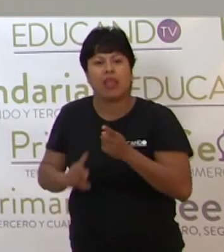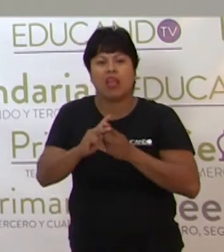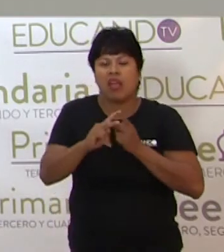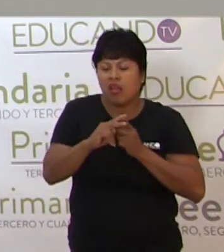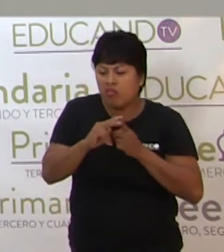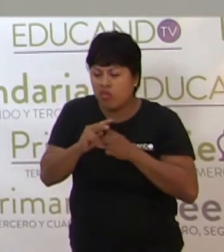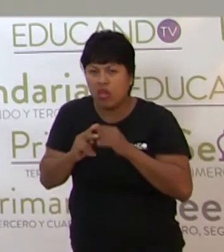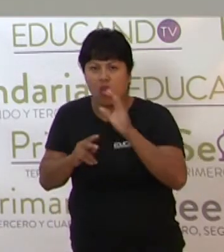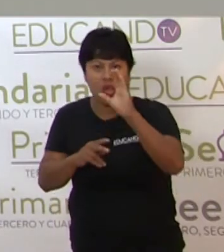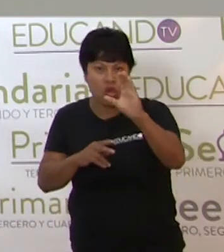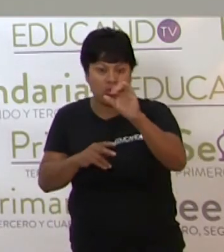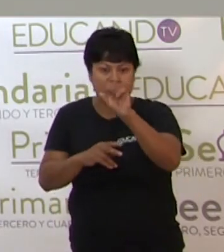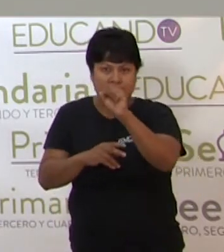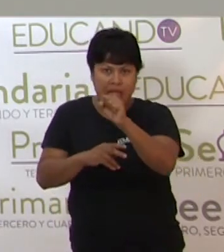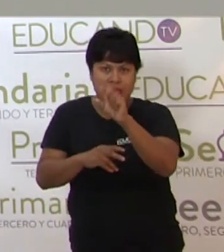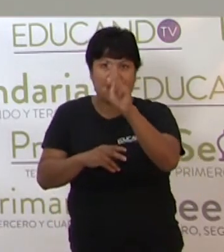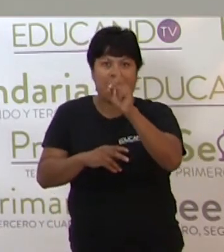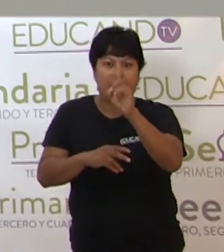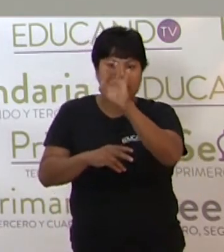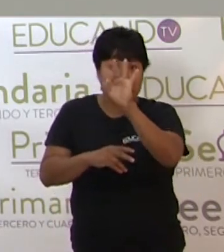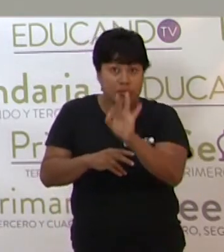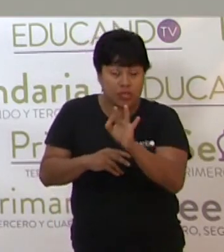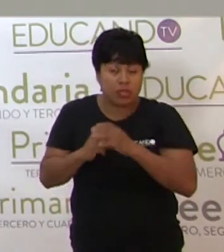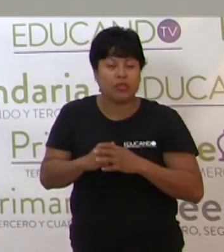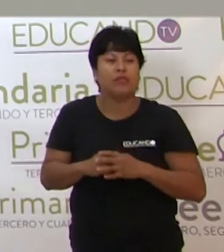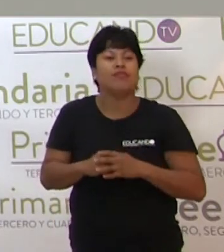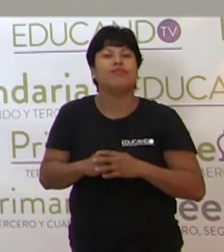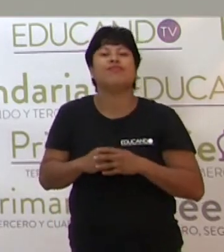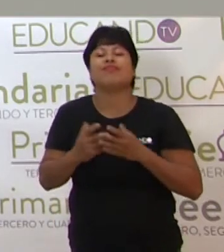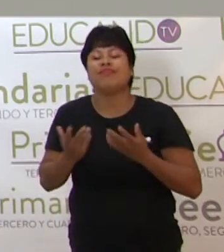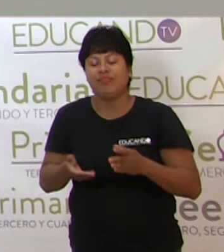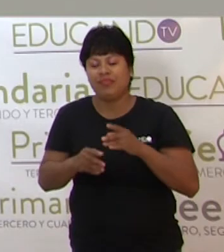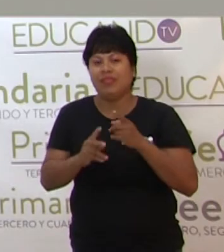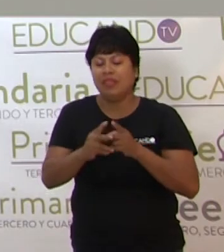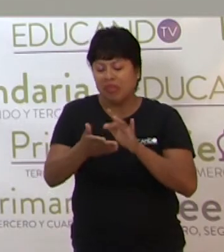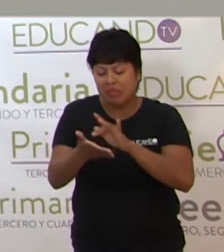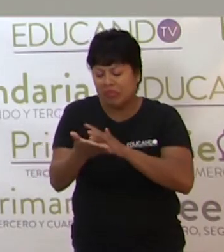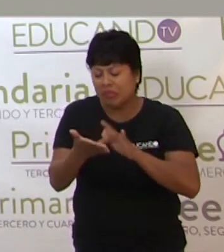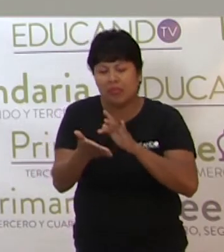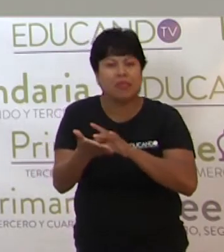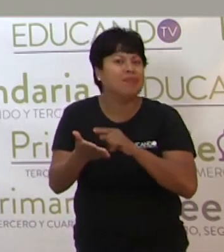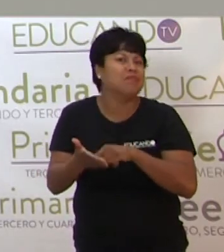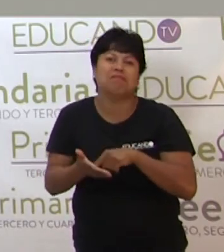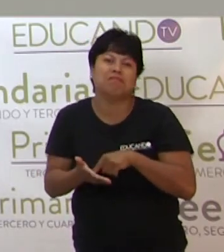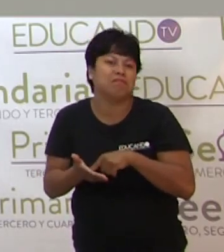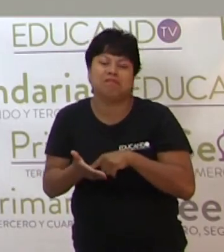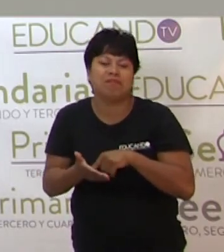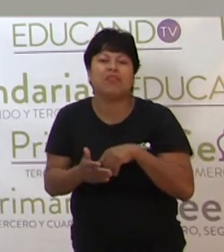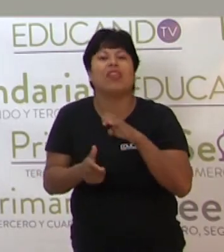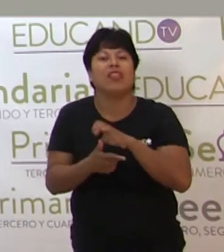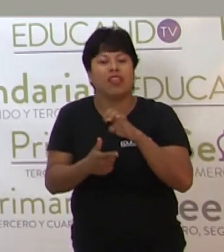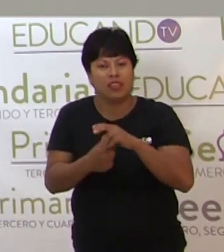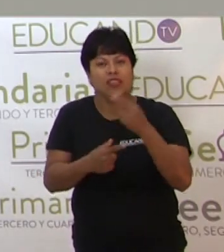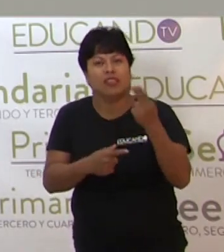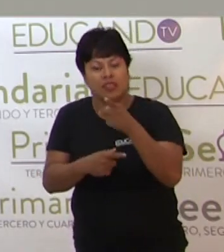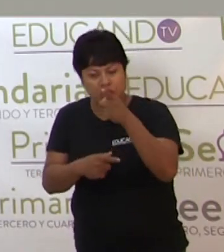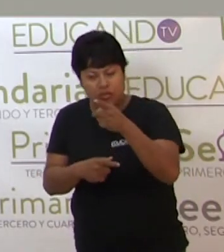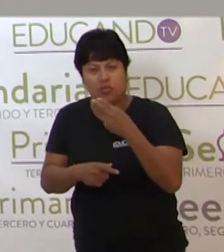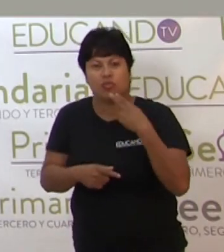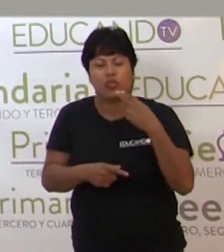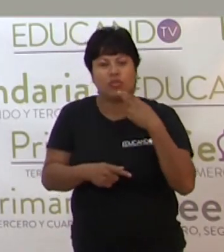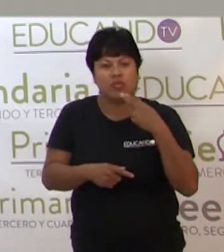calcular cosecante de 30 grados, ¿sí?, pues en la calculadora no va a salir directo. Entonces van a tener que utilizar